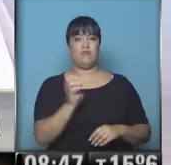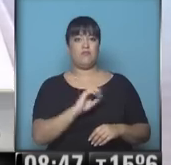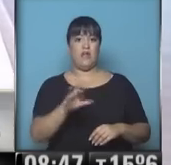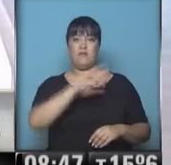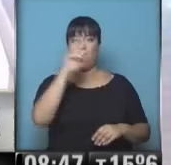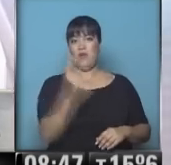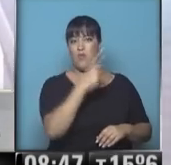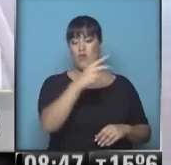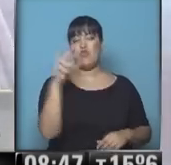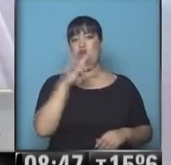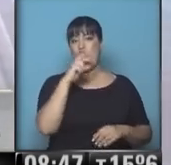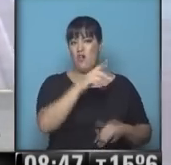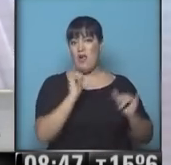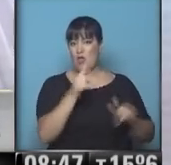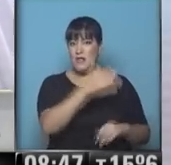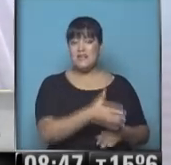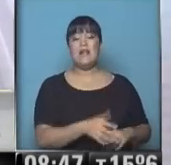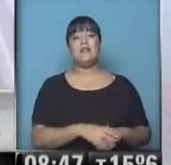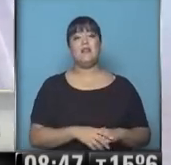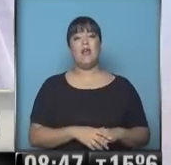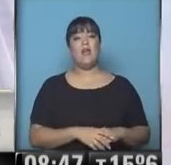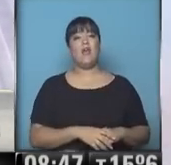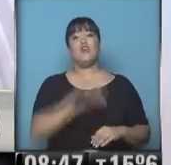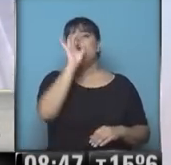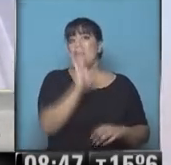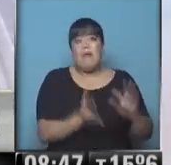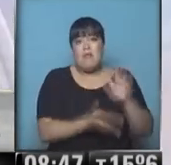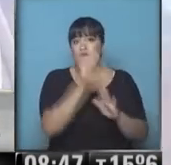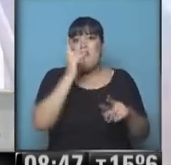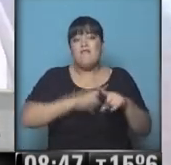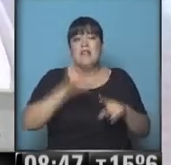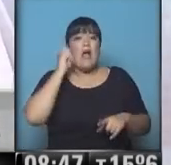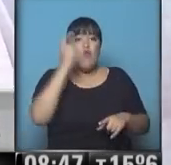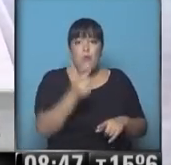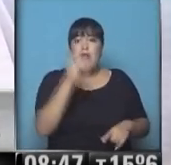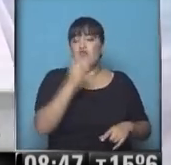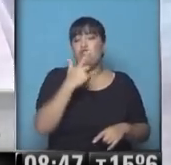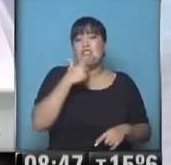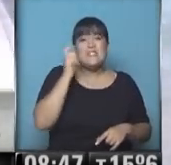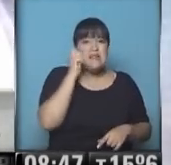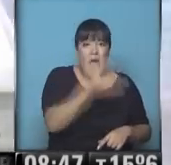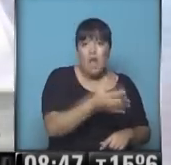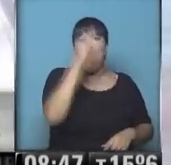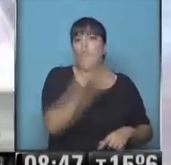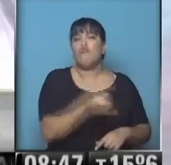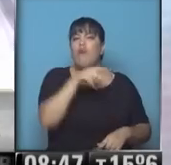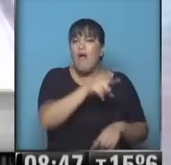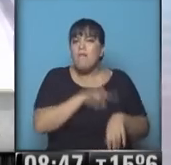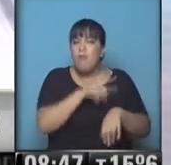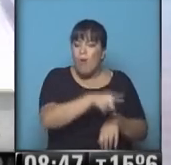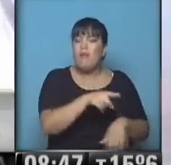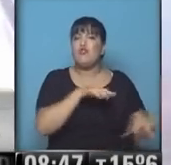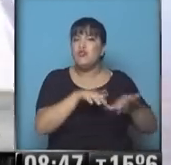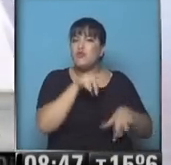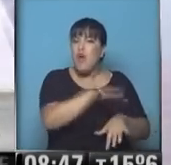vida finalmente esta adolescente, que tan solo fue a festejar su cumpleaños número 17, y allí, en ese momento, en esa